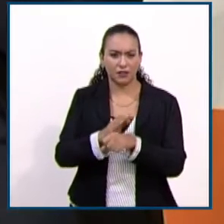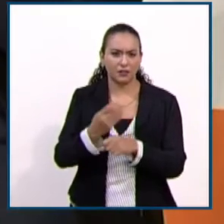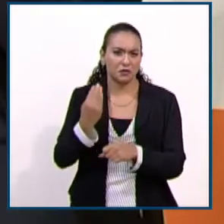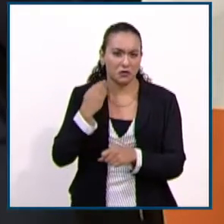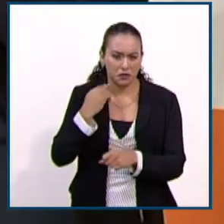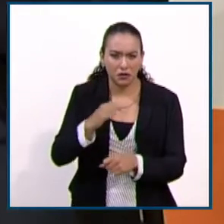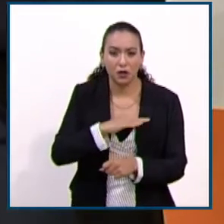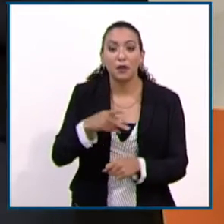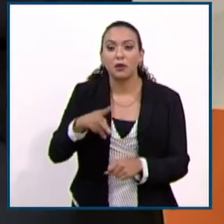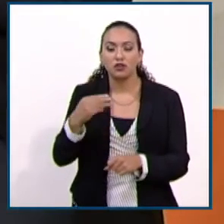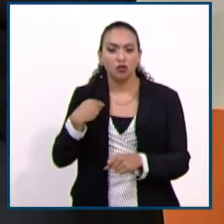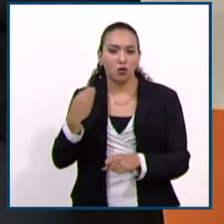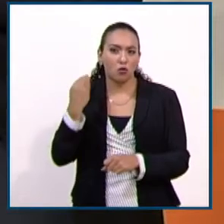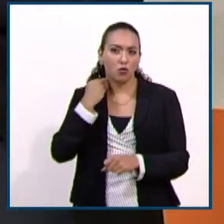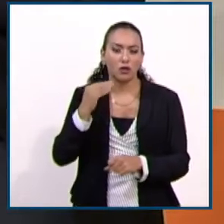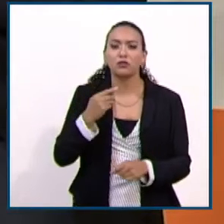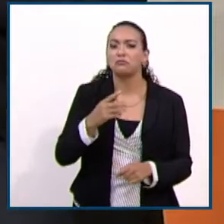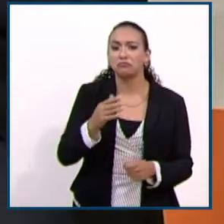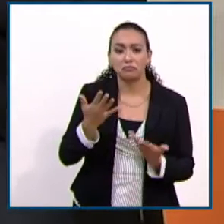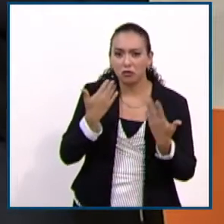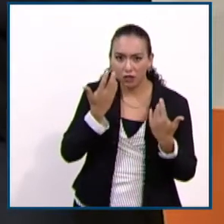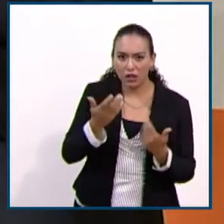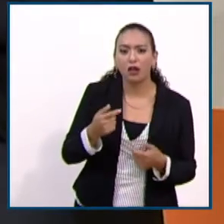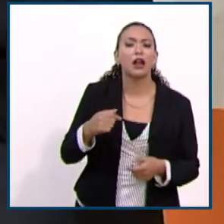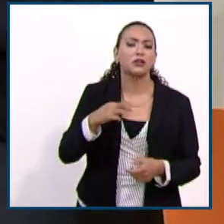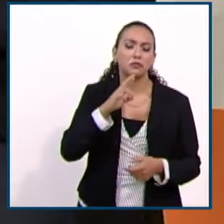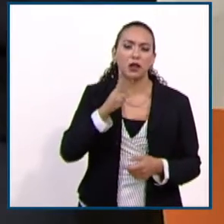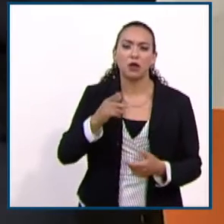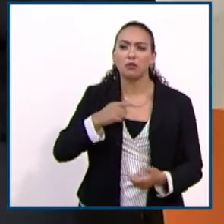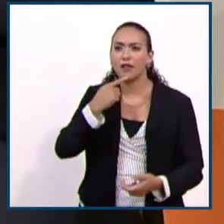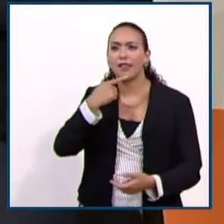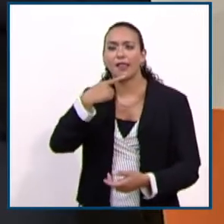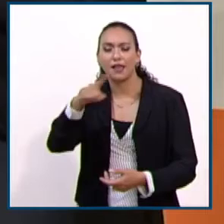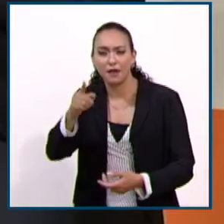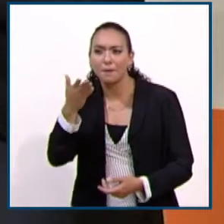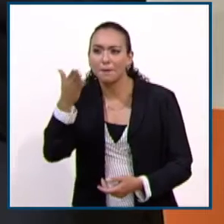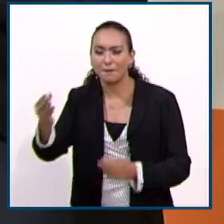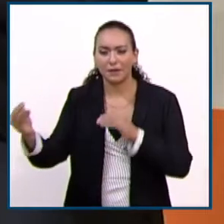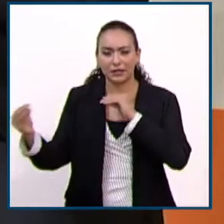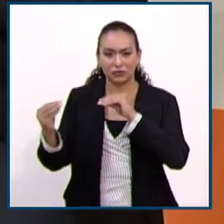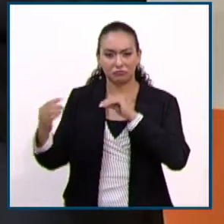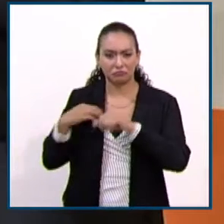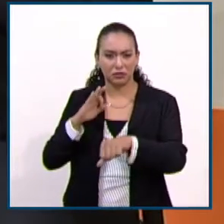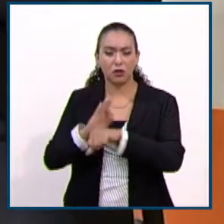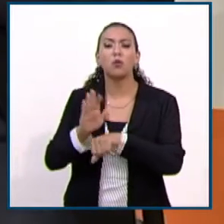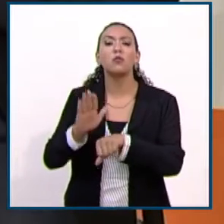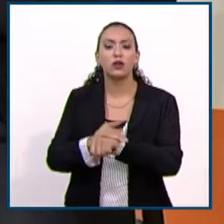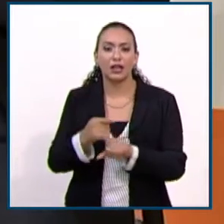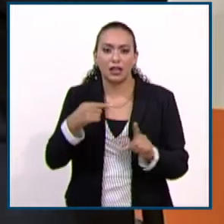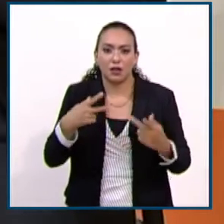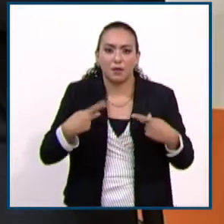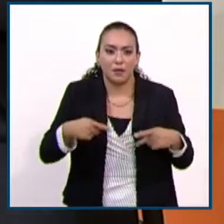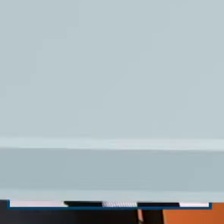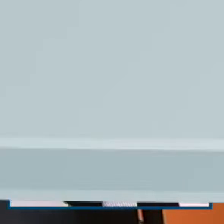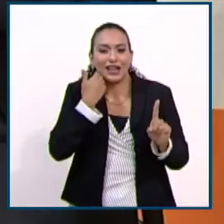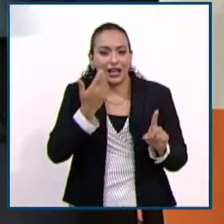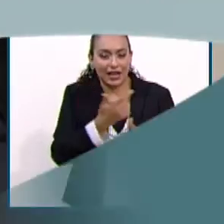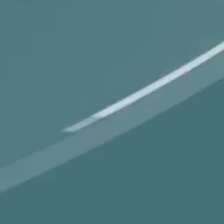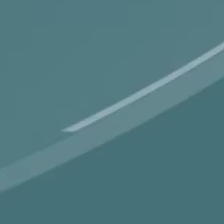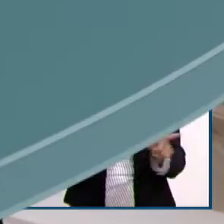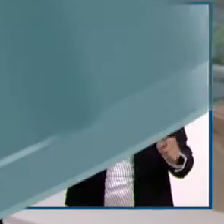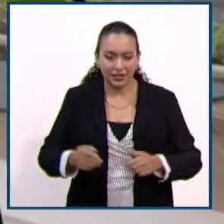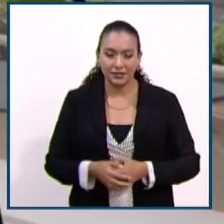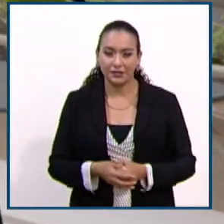medio de defensa. Puedo irme directamente al juicio de amparo porque este acto, desde luego que afecta su libertad personal.